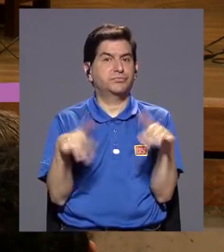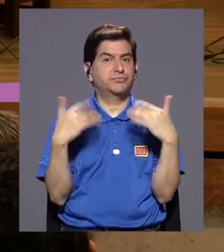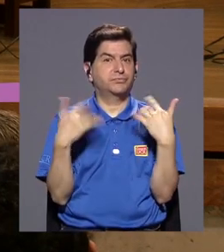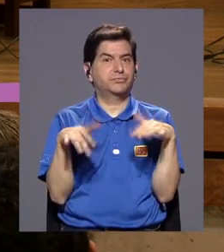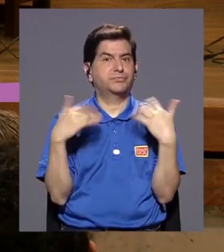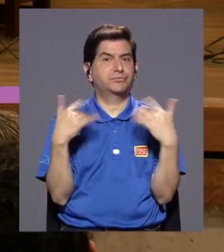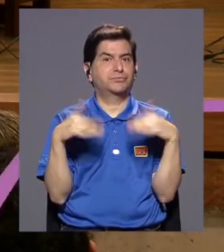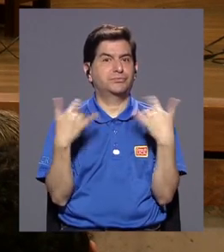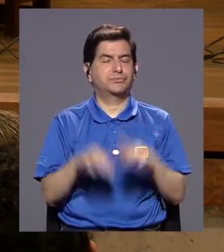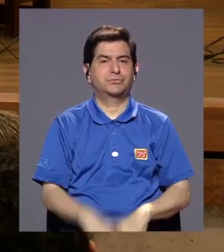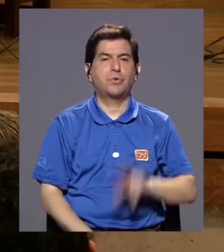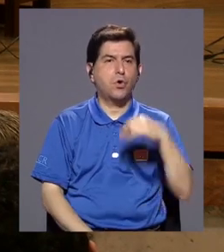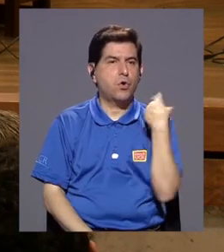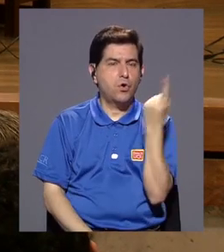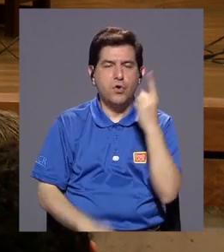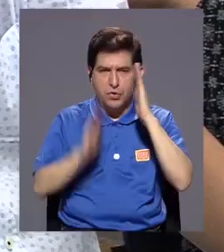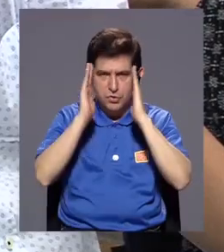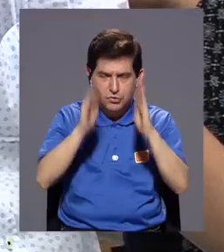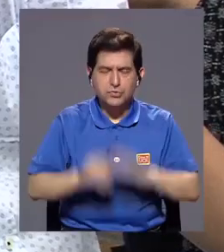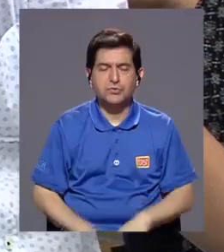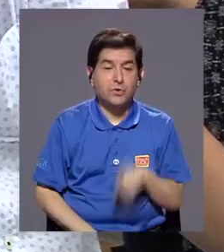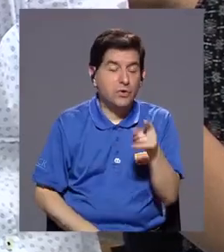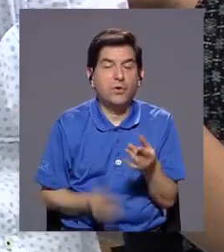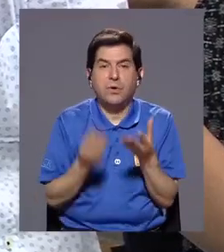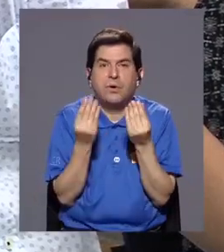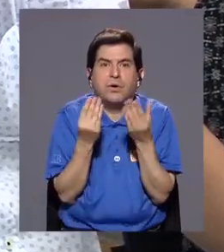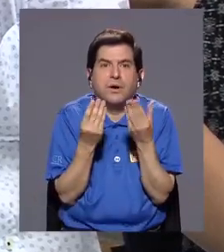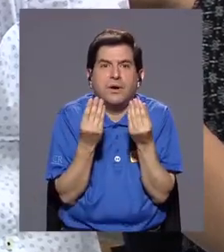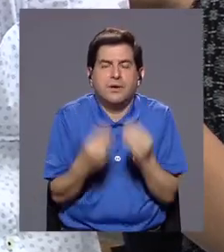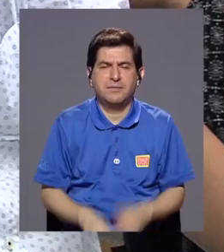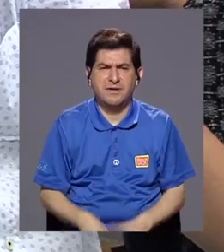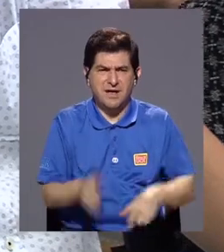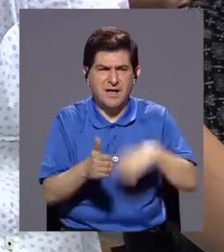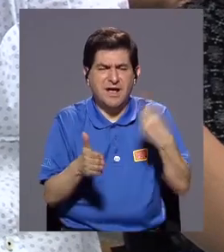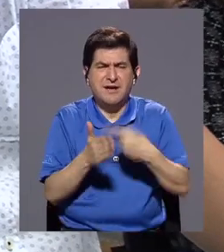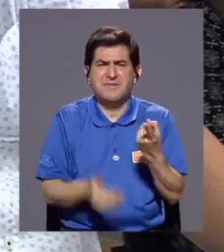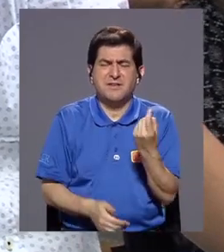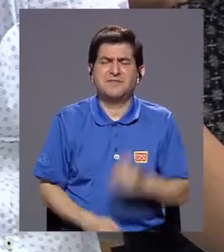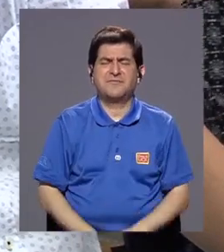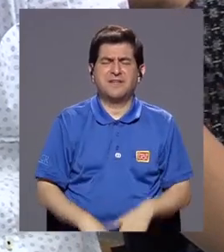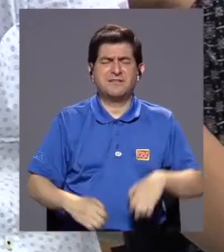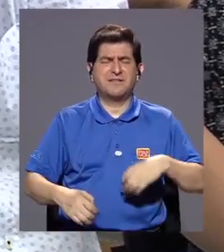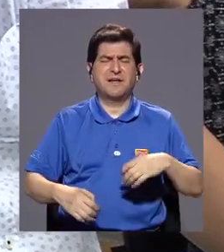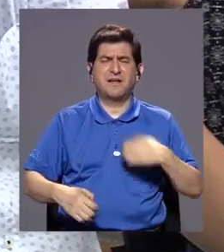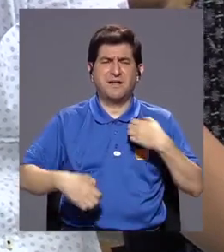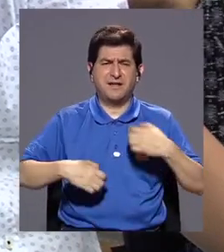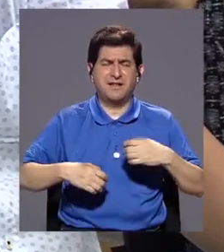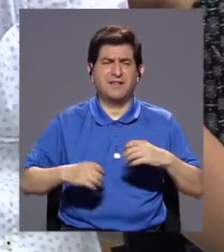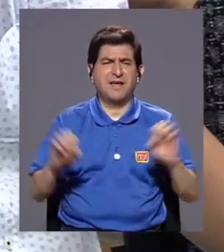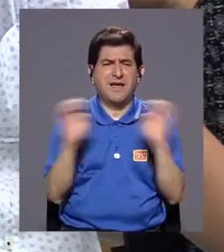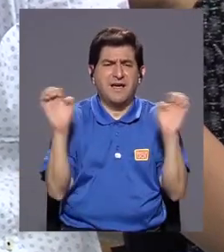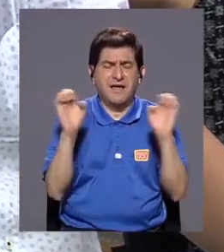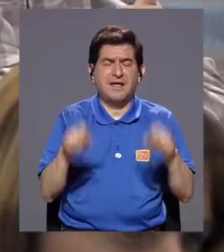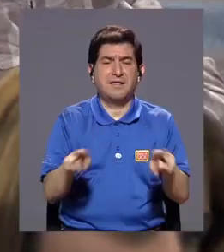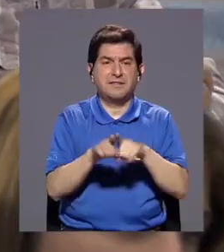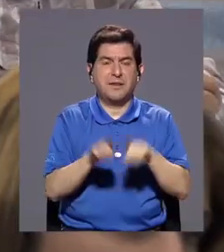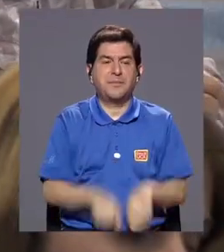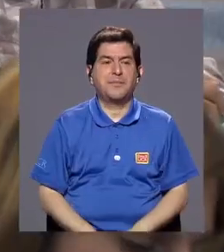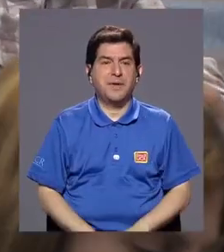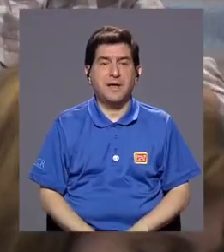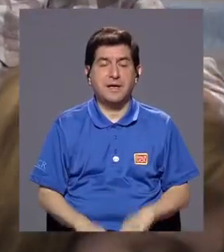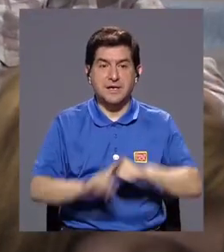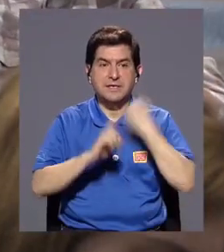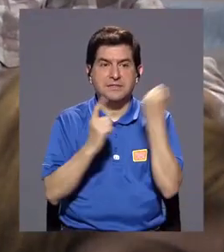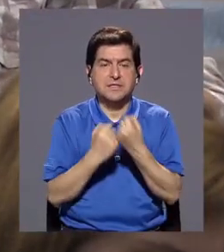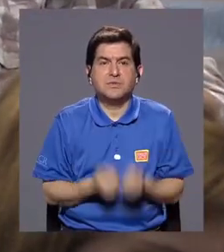se debe tratar con los nervios, con muchas veces la falta de energía, sino con los ataques de pánico, los problemas de